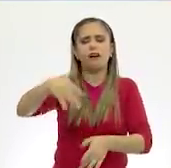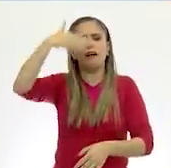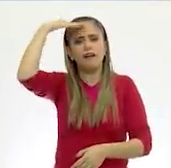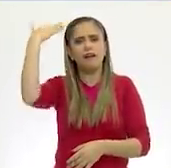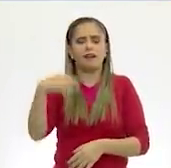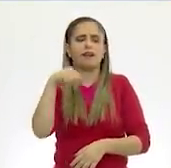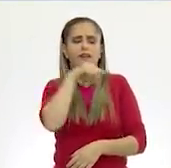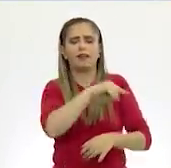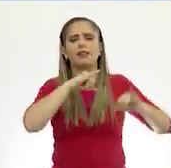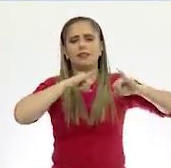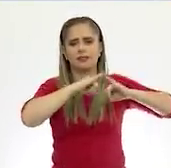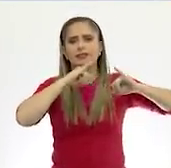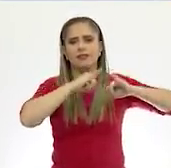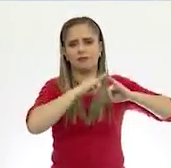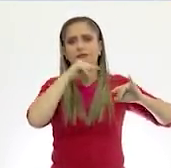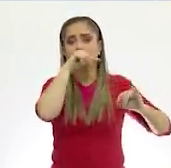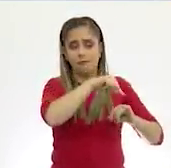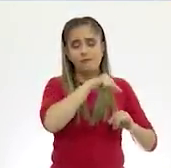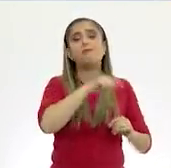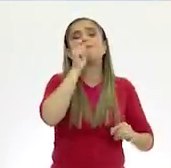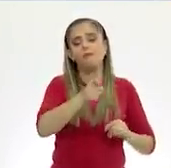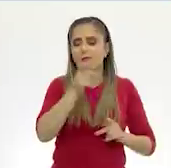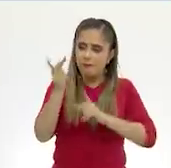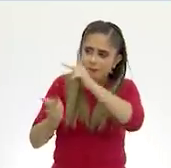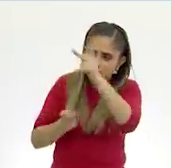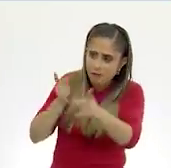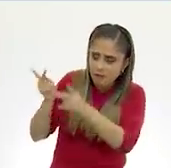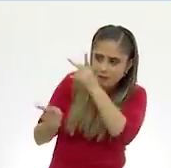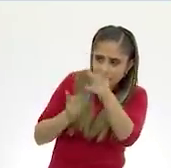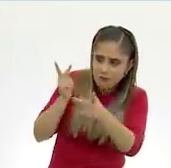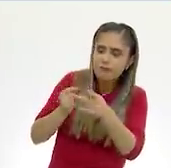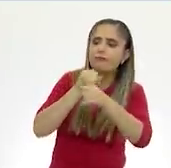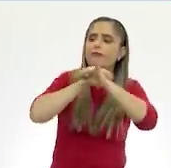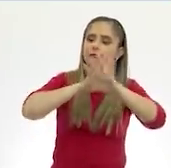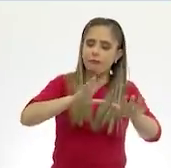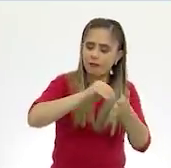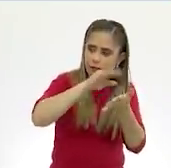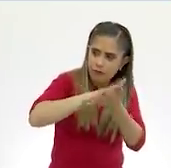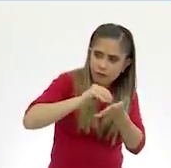Y eso entonces era para obtener información de mi familia